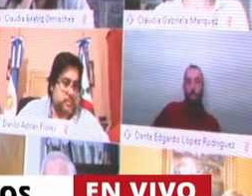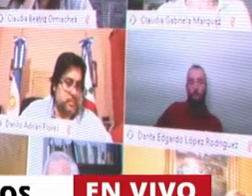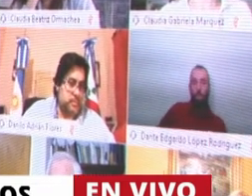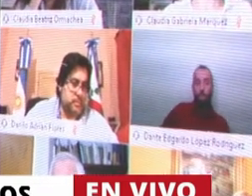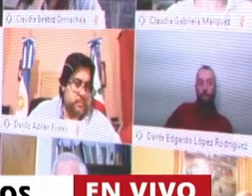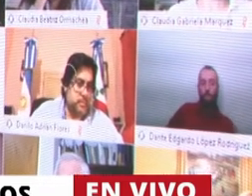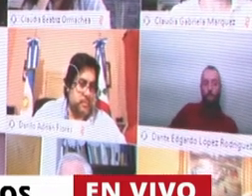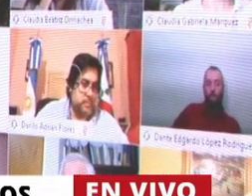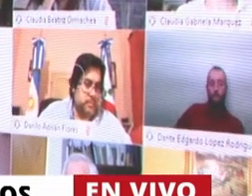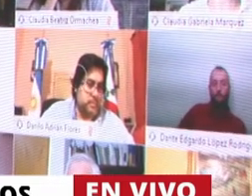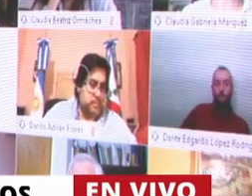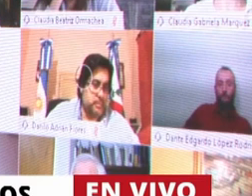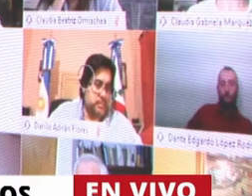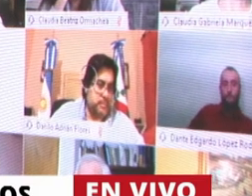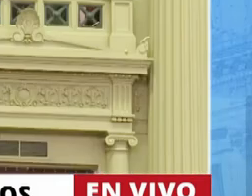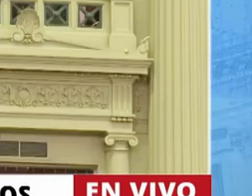s